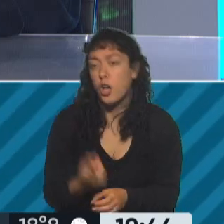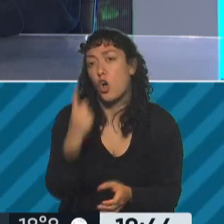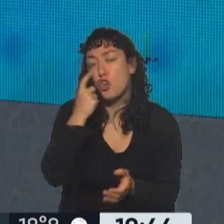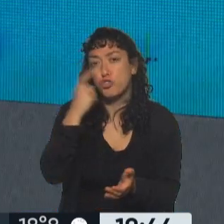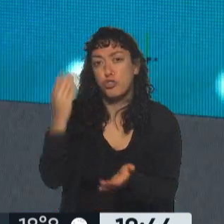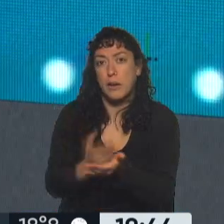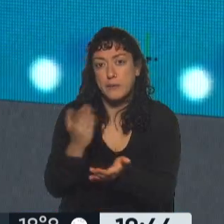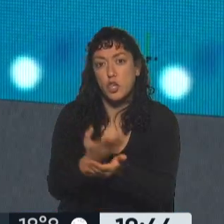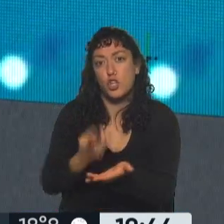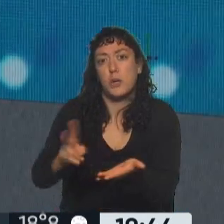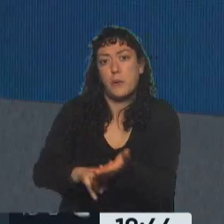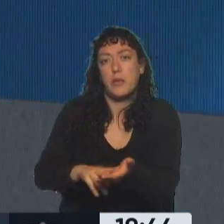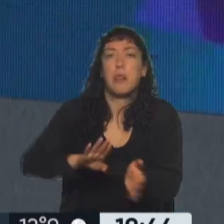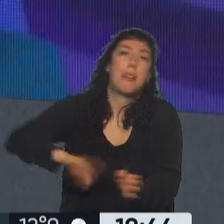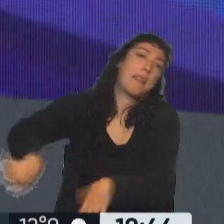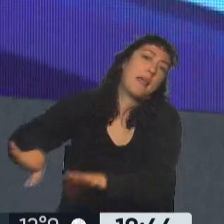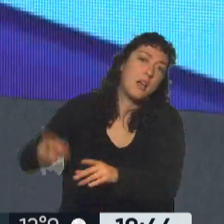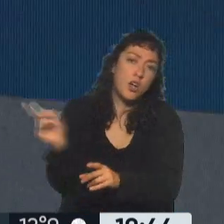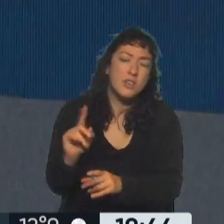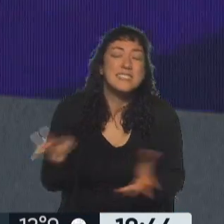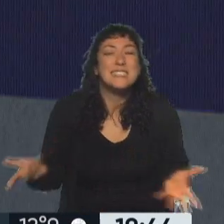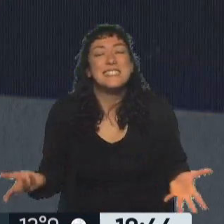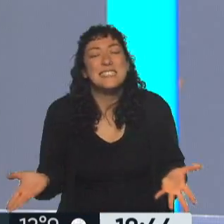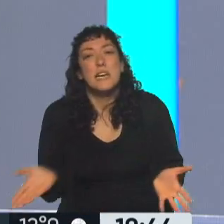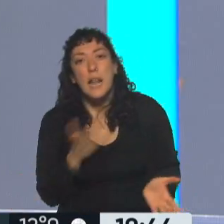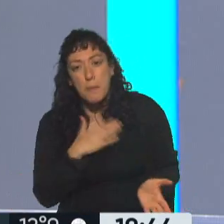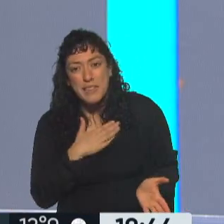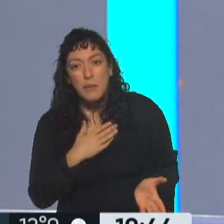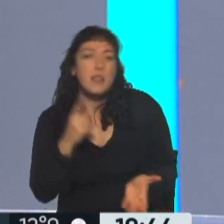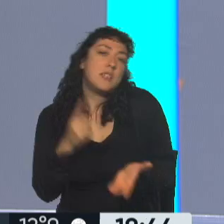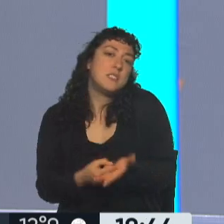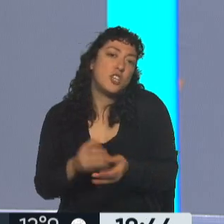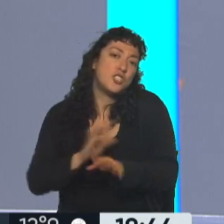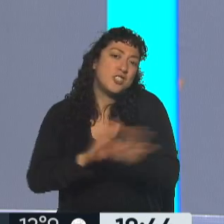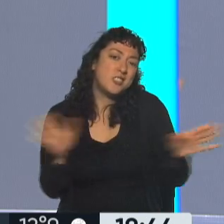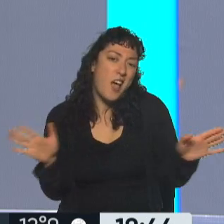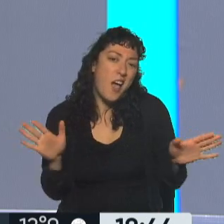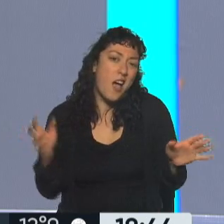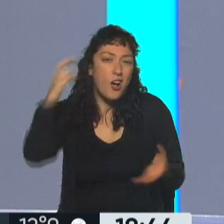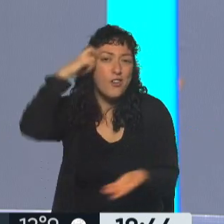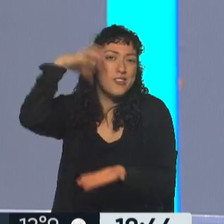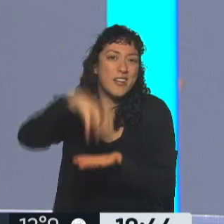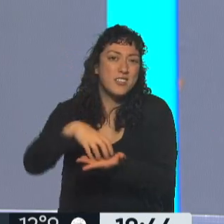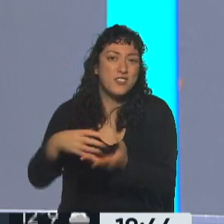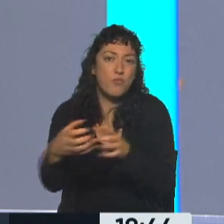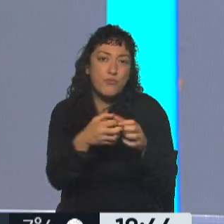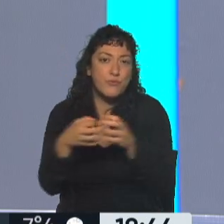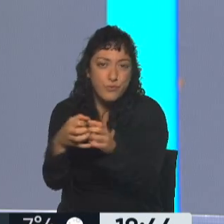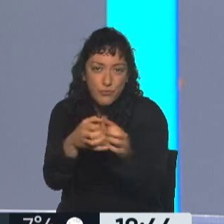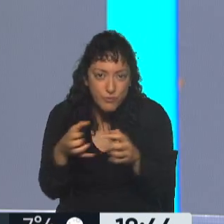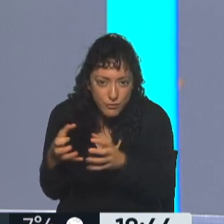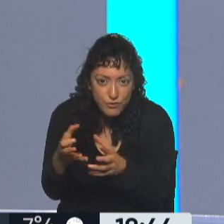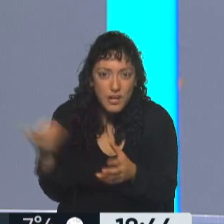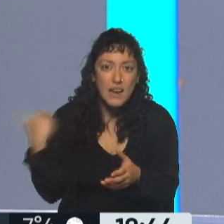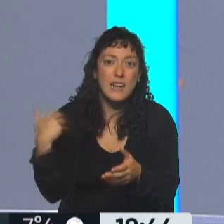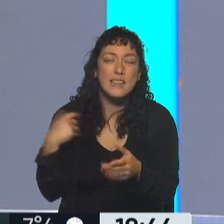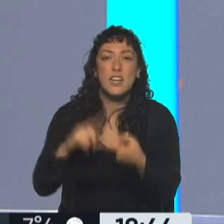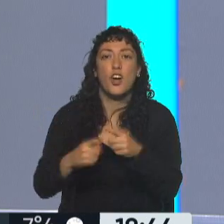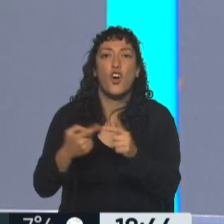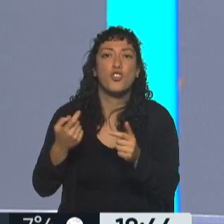que en ese tema no se le dio la suficiente discusión política. No es un tema de comunicación o de medios, sino de